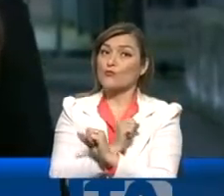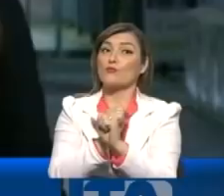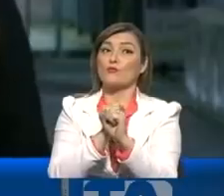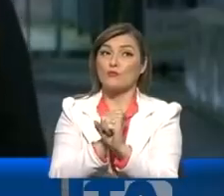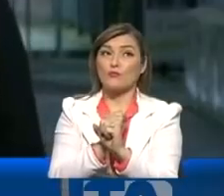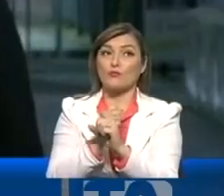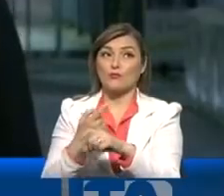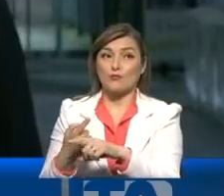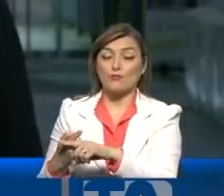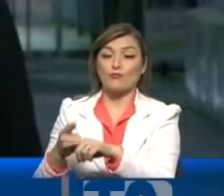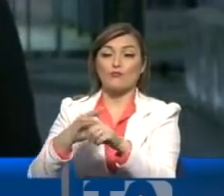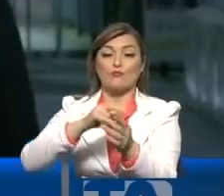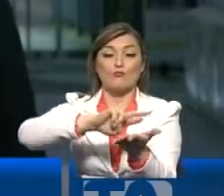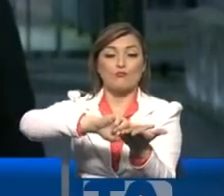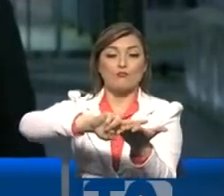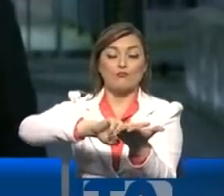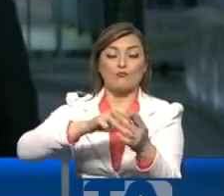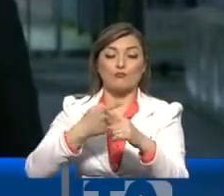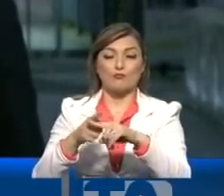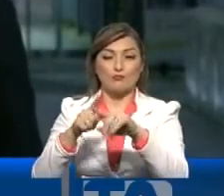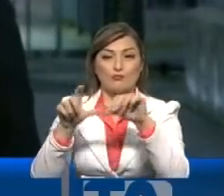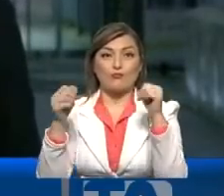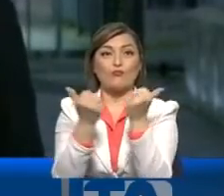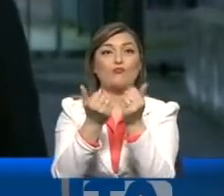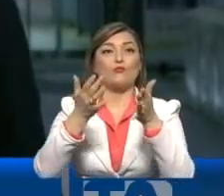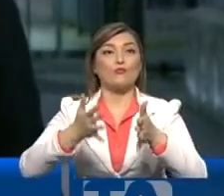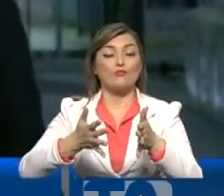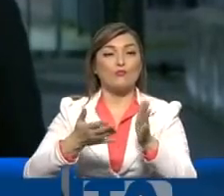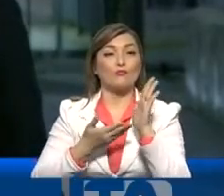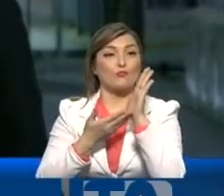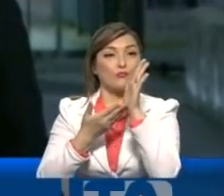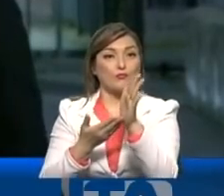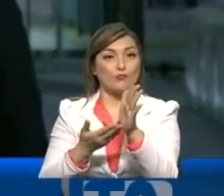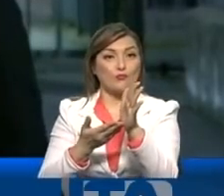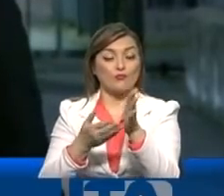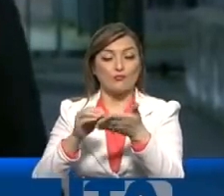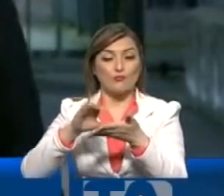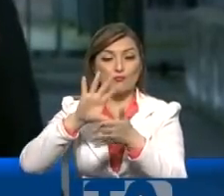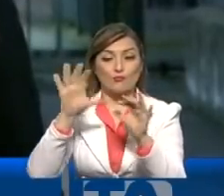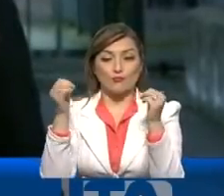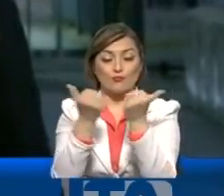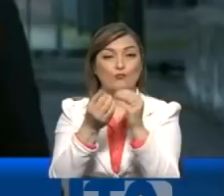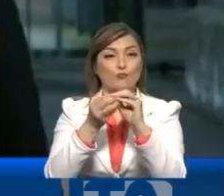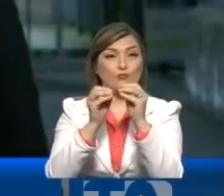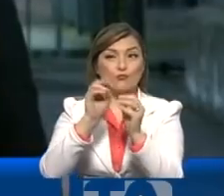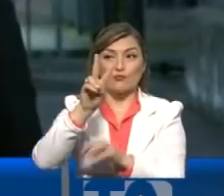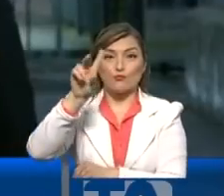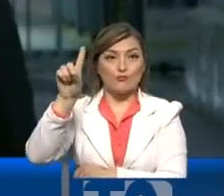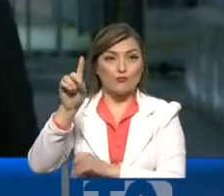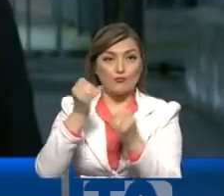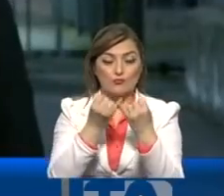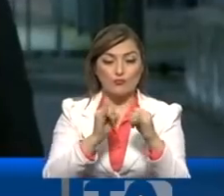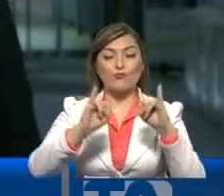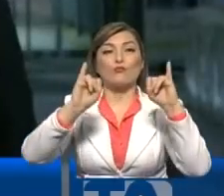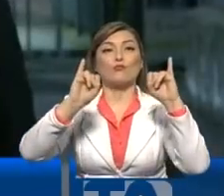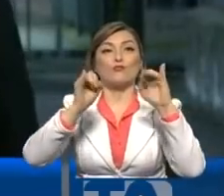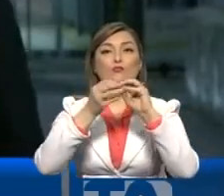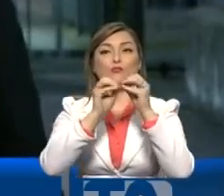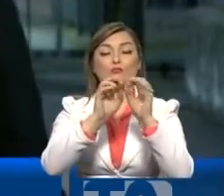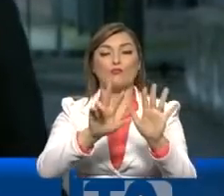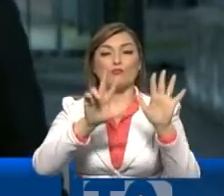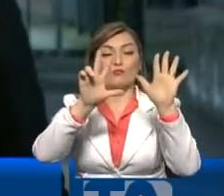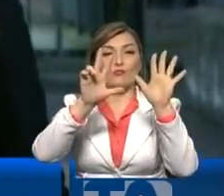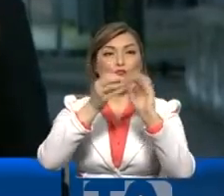hay otra reunión de otros legisladores, por ejemplo, de los asambleístas de CREO, independientes, Pachacútic